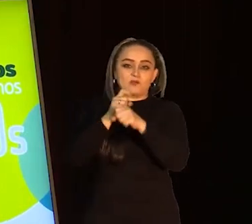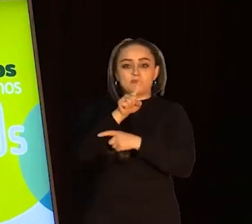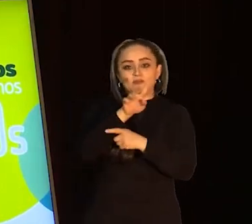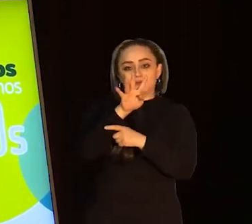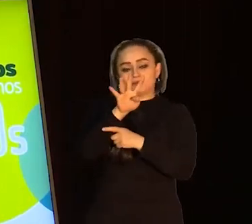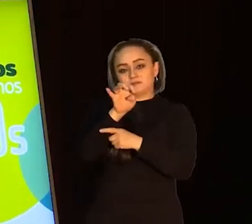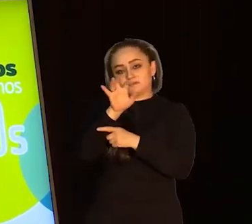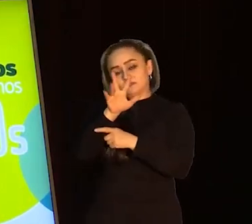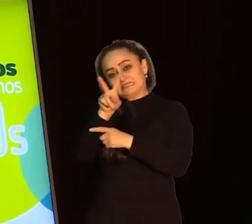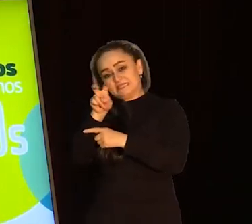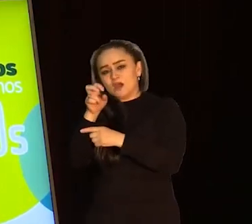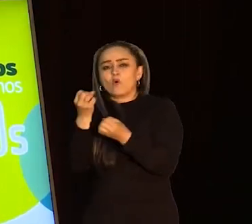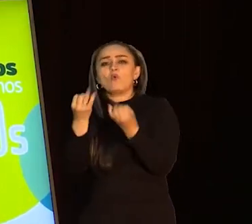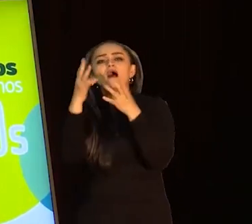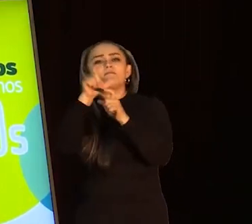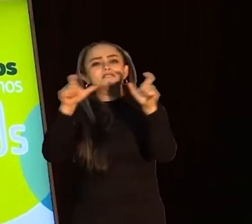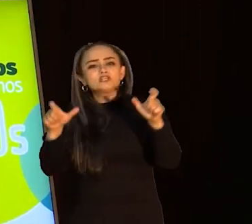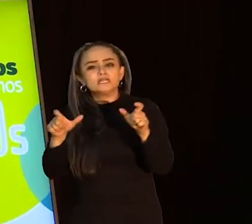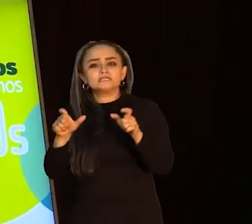185